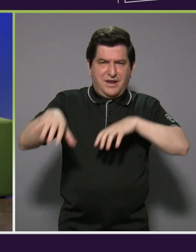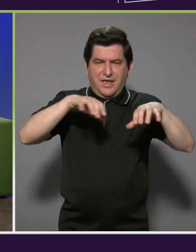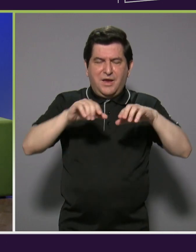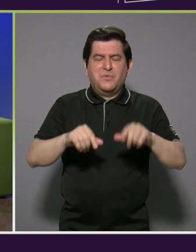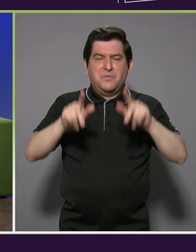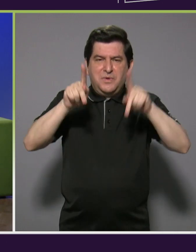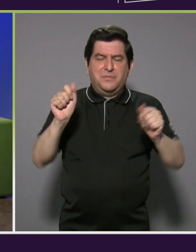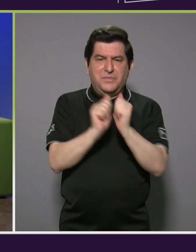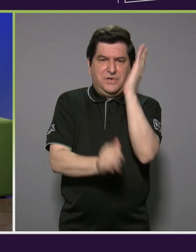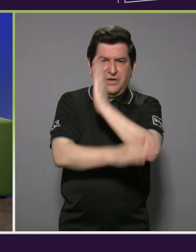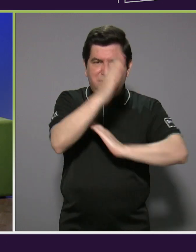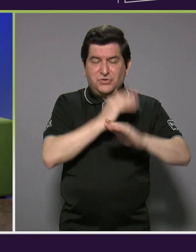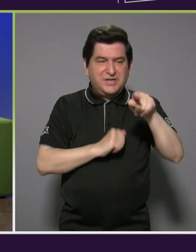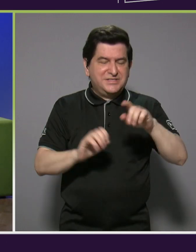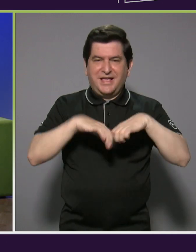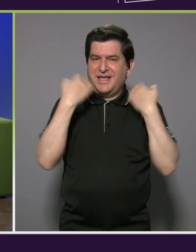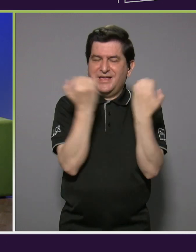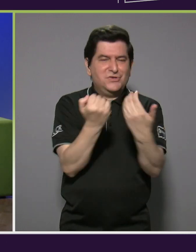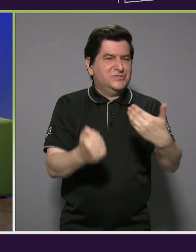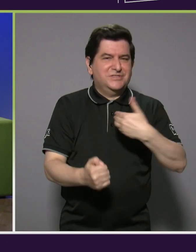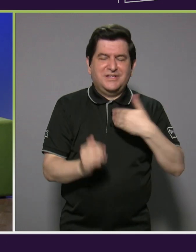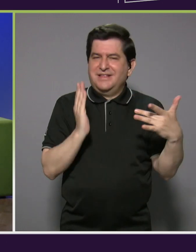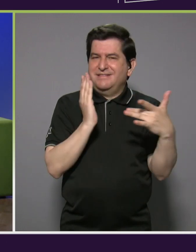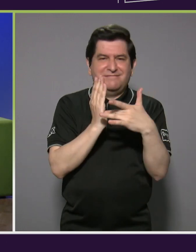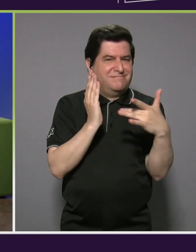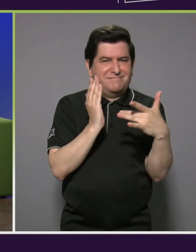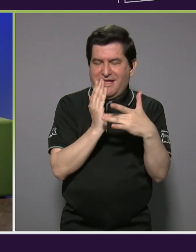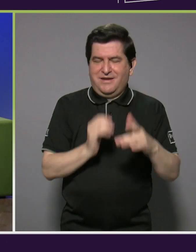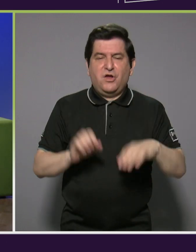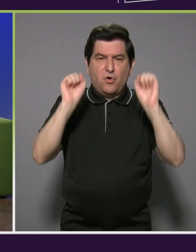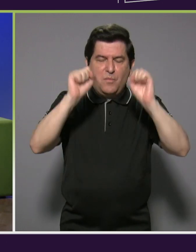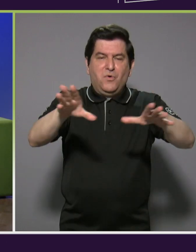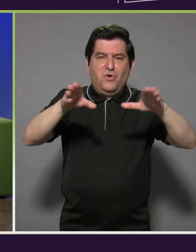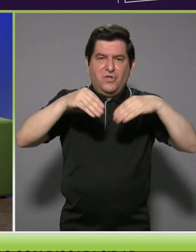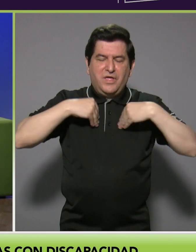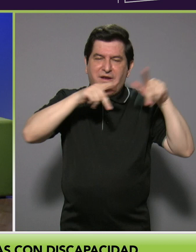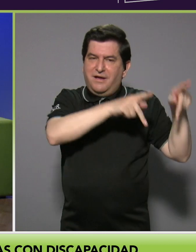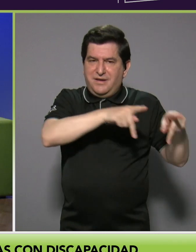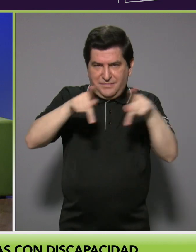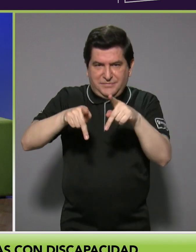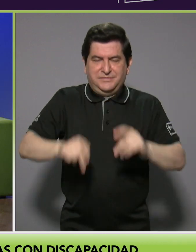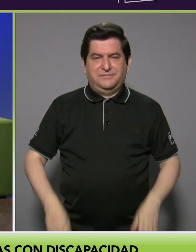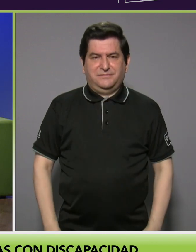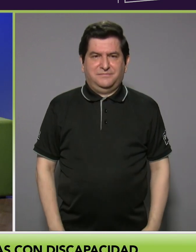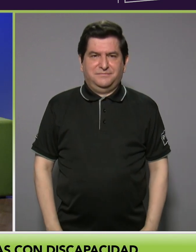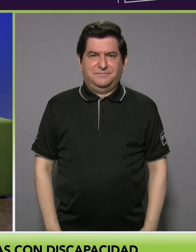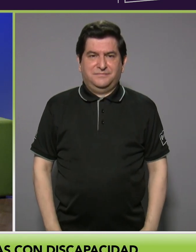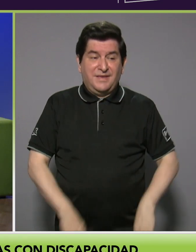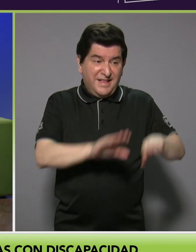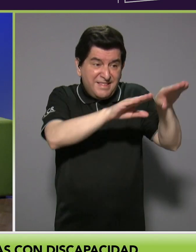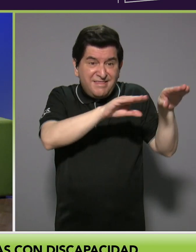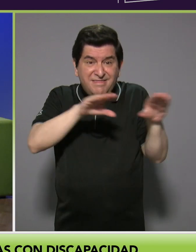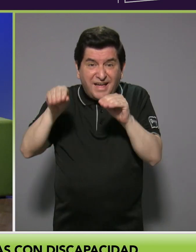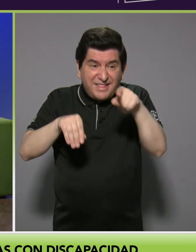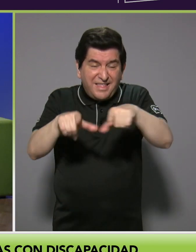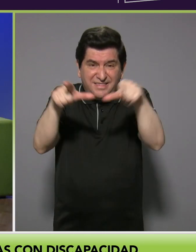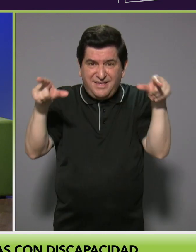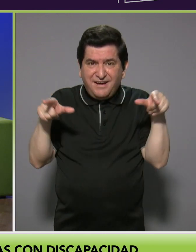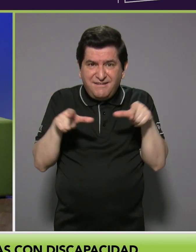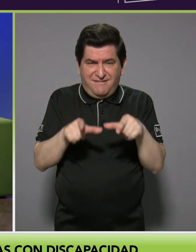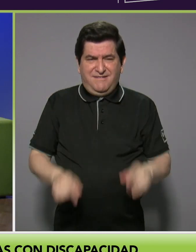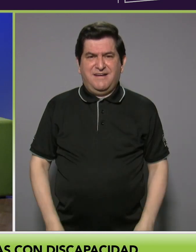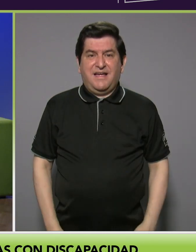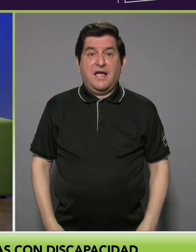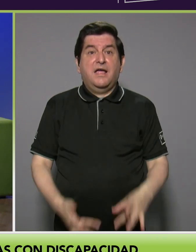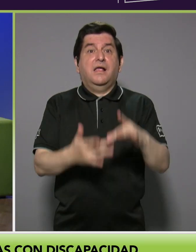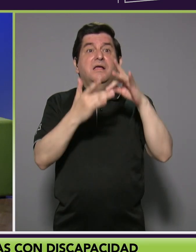no están equipadas técnicamente para aceptar ese tipo de personas, entonces trasladarlas a esos lugares y